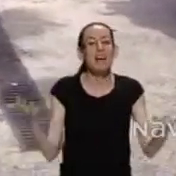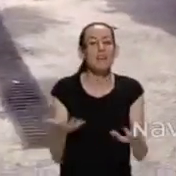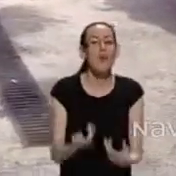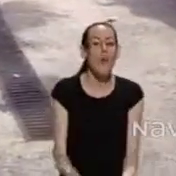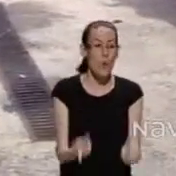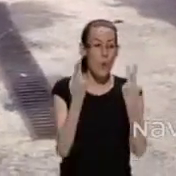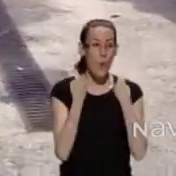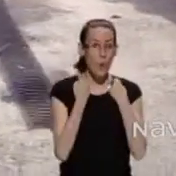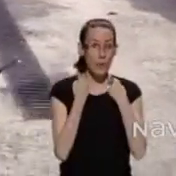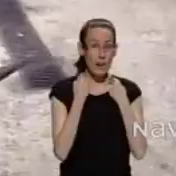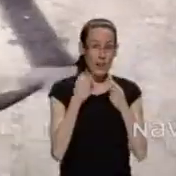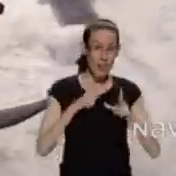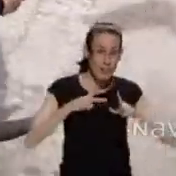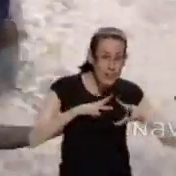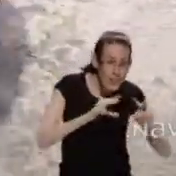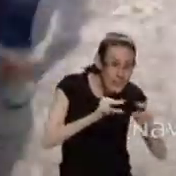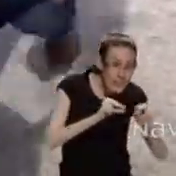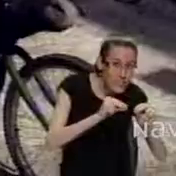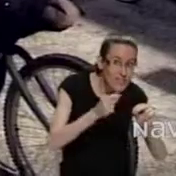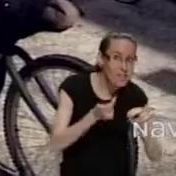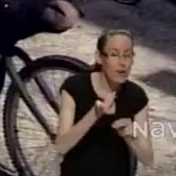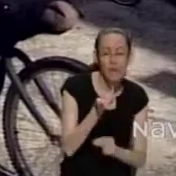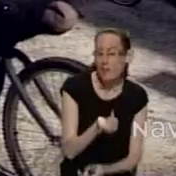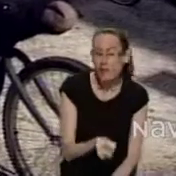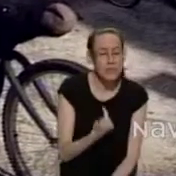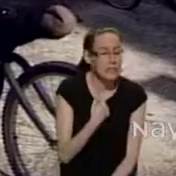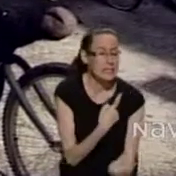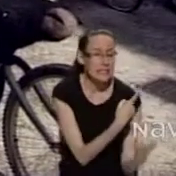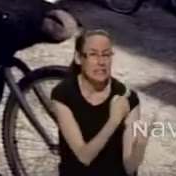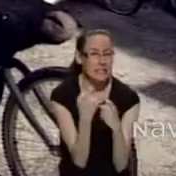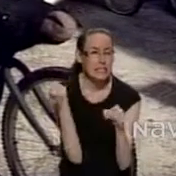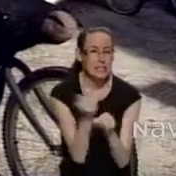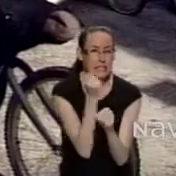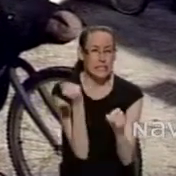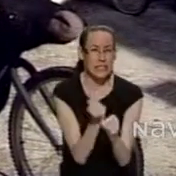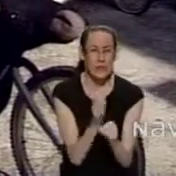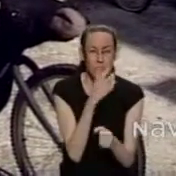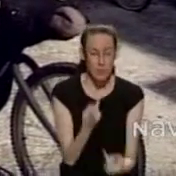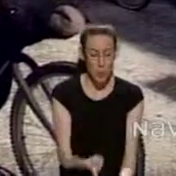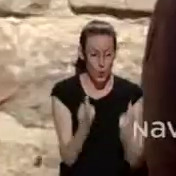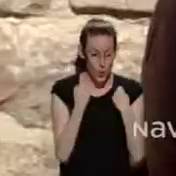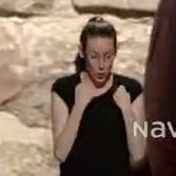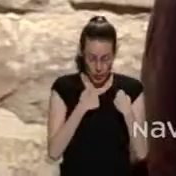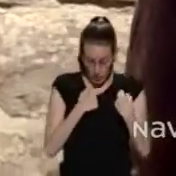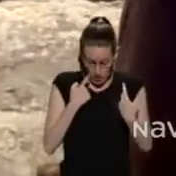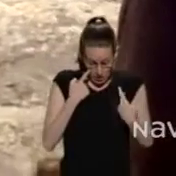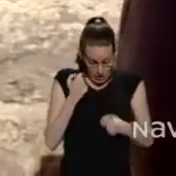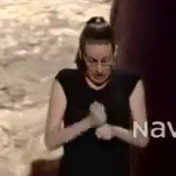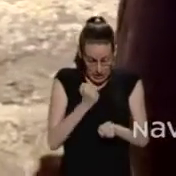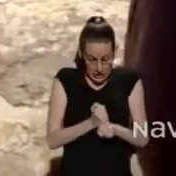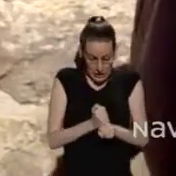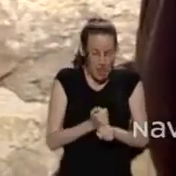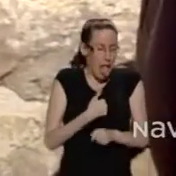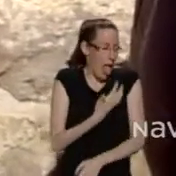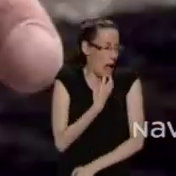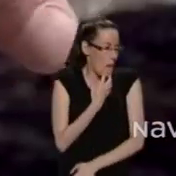su segunda profesión. ¡Ahí va que voy! Necesitaba trabajar algo después de jubilarme y entonces me dio la idea y medio en broma empecé a